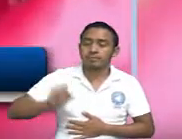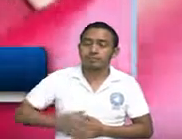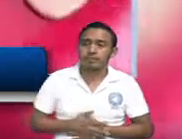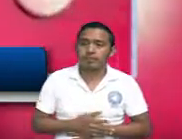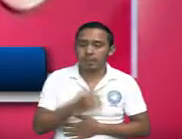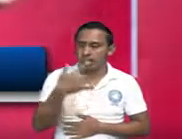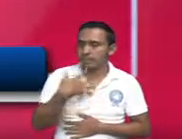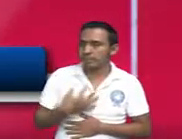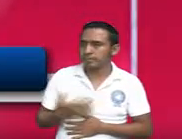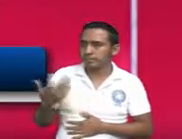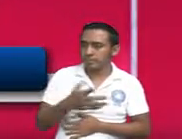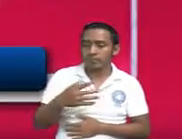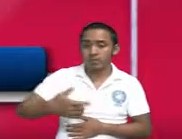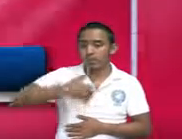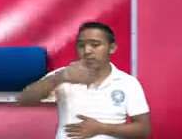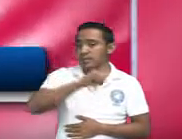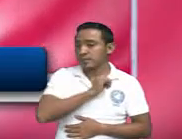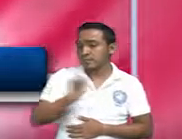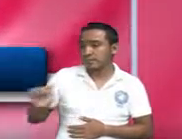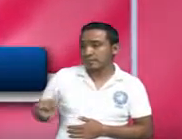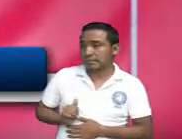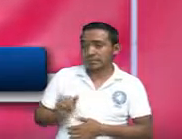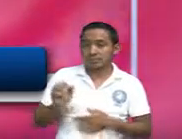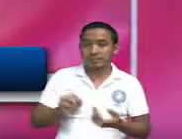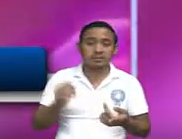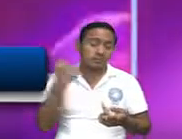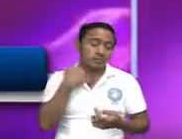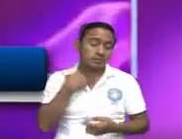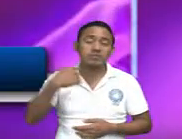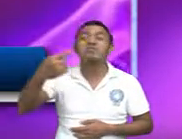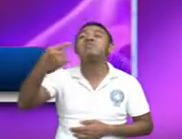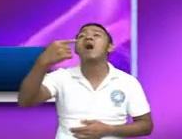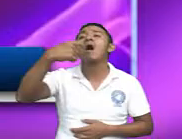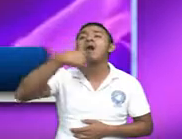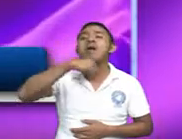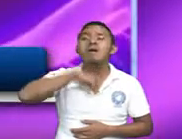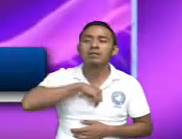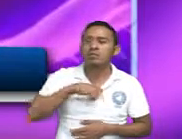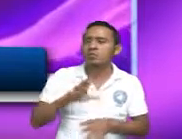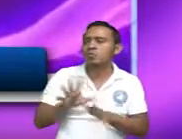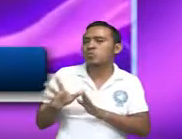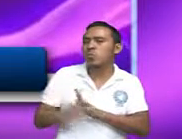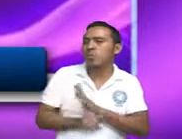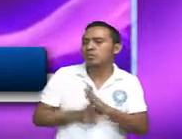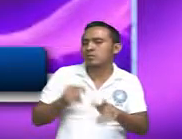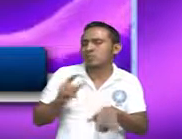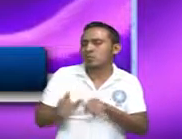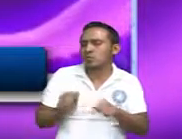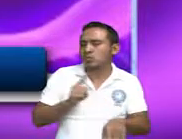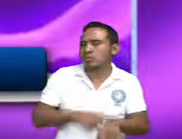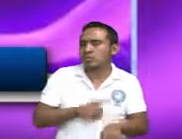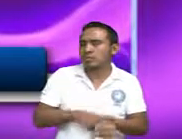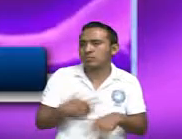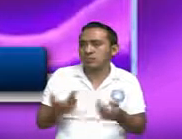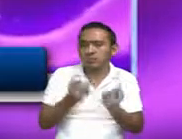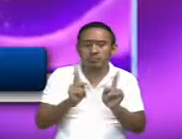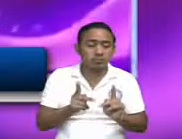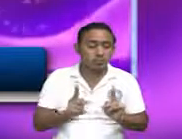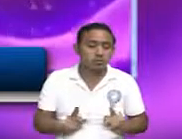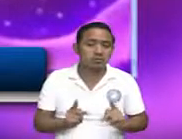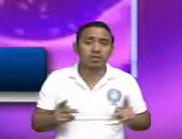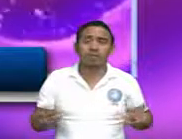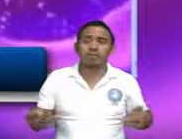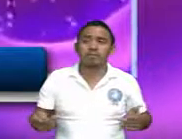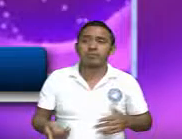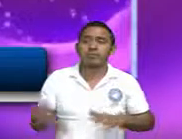que el examen de rigor es la endoscopía. La endoscopía. ¿Cuánto dilata la endoscopía? ¿Cómo tiene que llegar el paciente